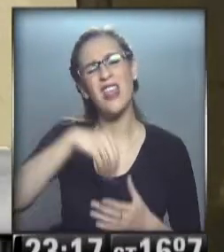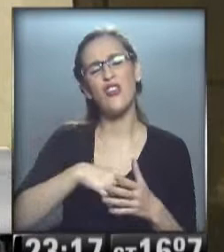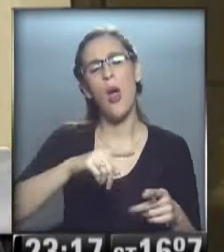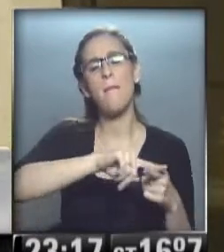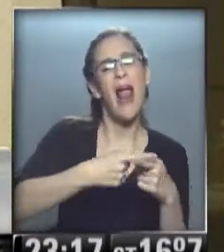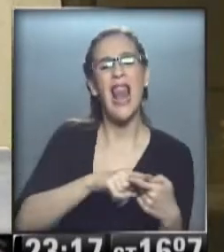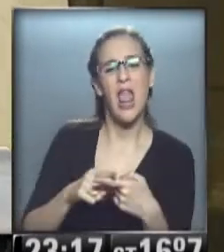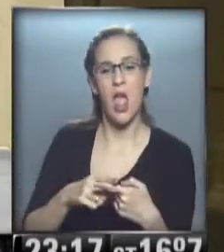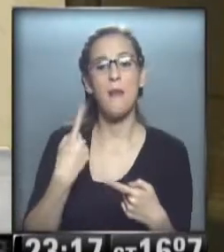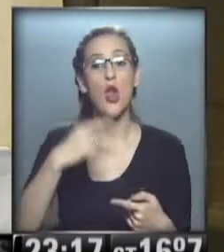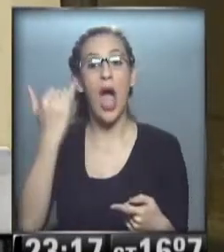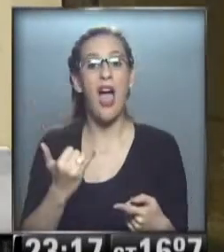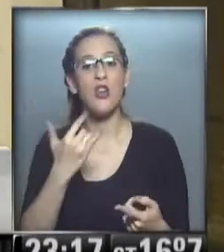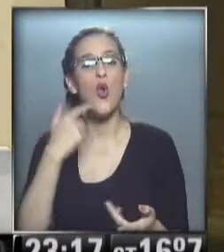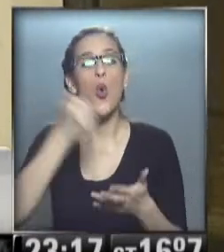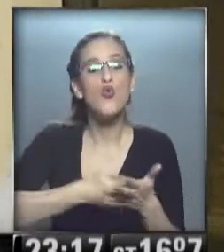una batalla not por la vida.